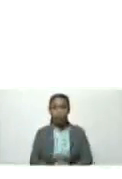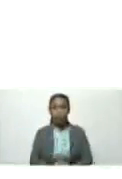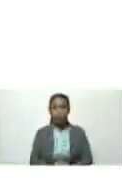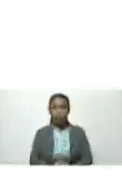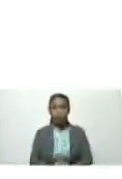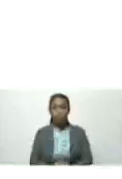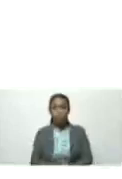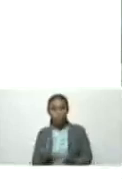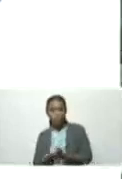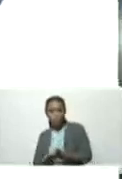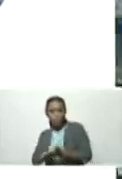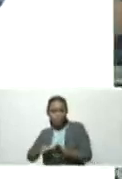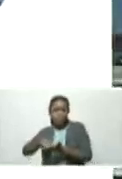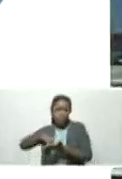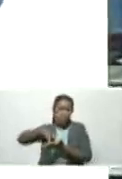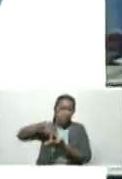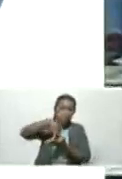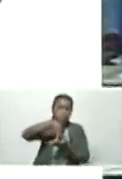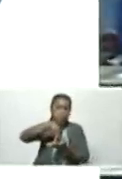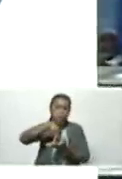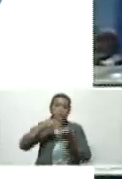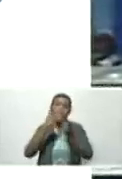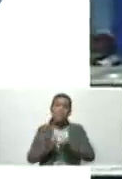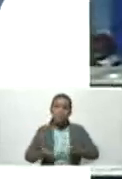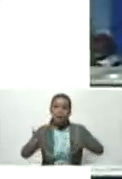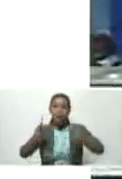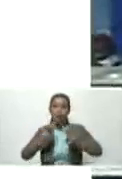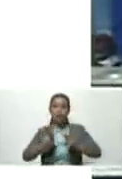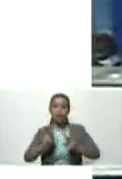se va levantando con valores.